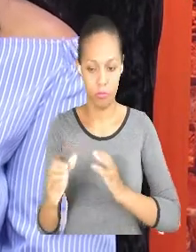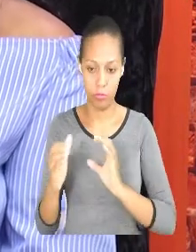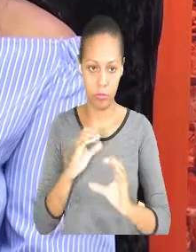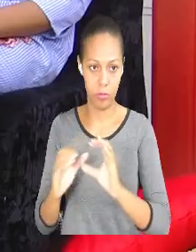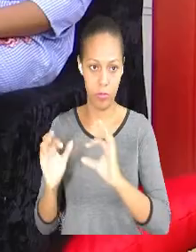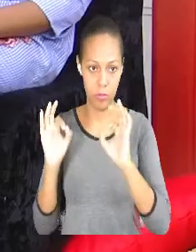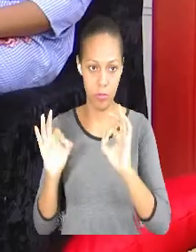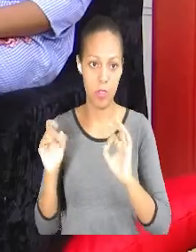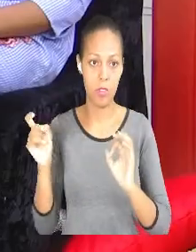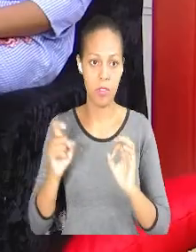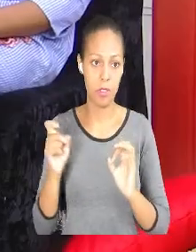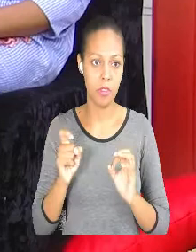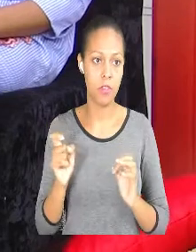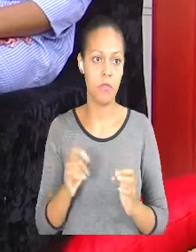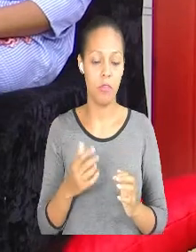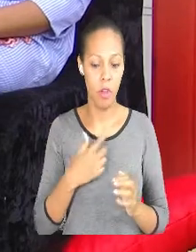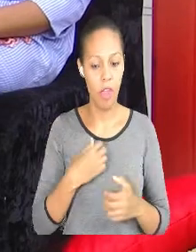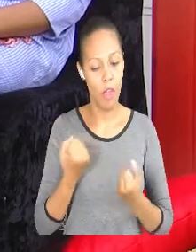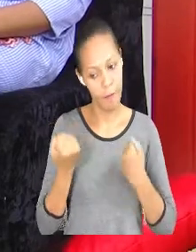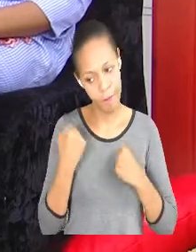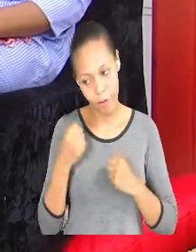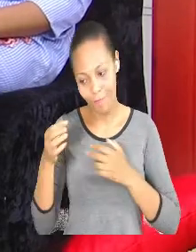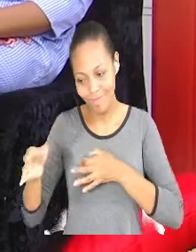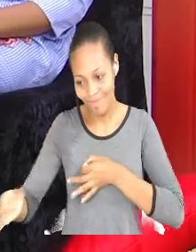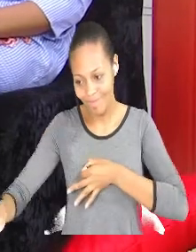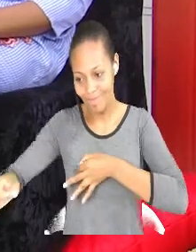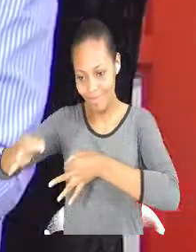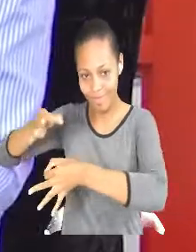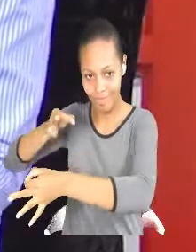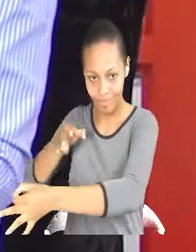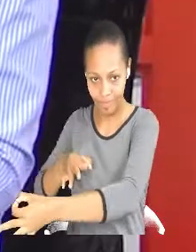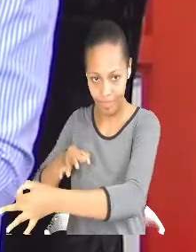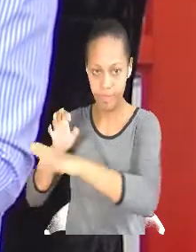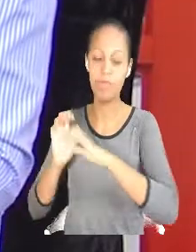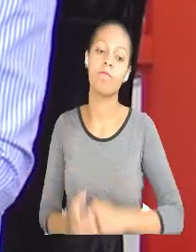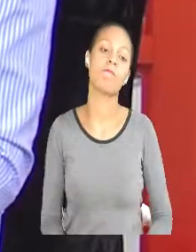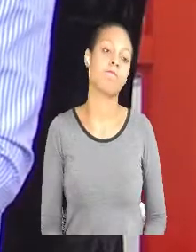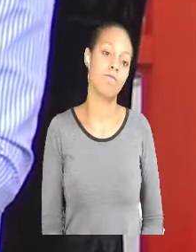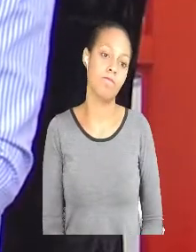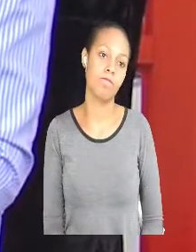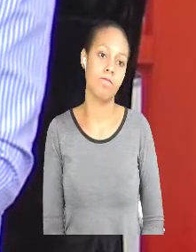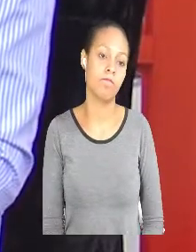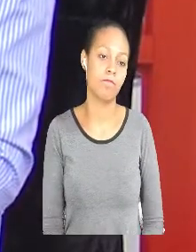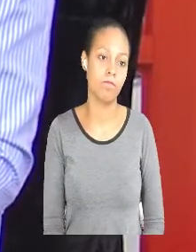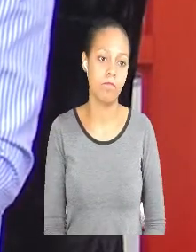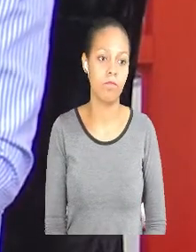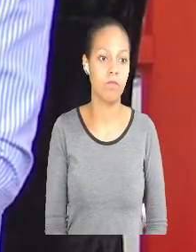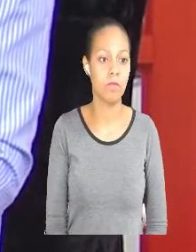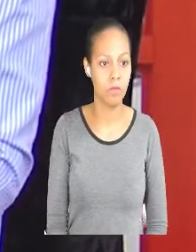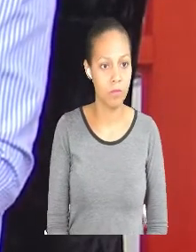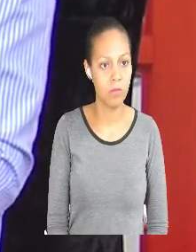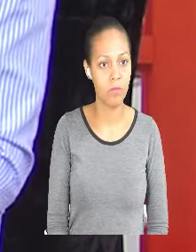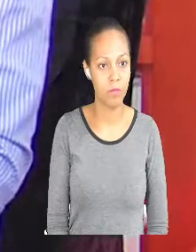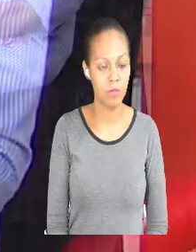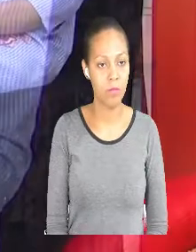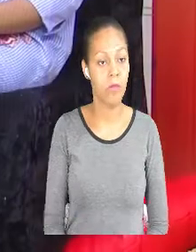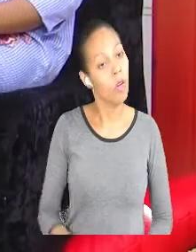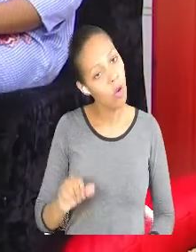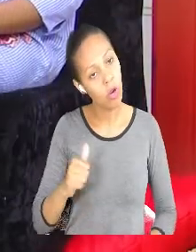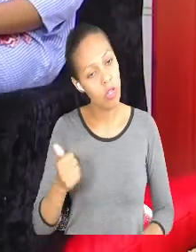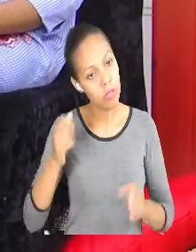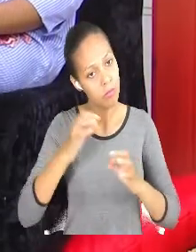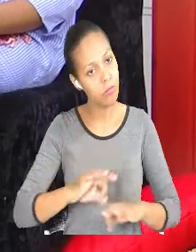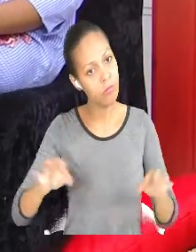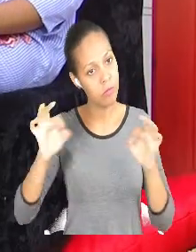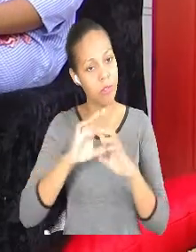empático. Ser empático. Ponernos en los zapatos de los demás. El otro de la persona, sí. Otro tip que también puede ser importante,